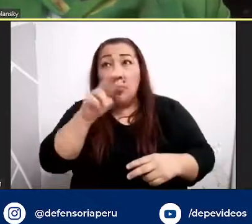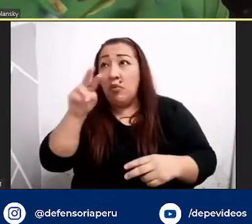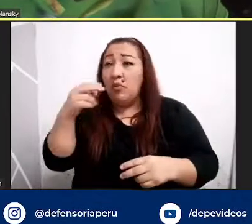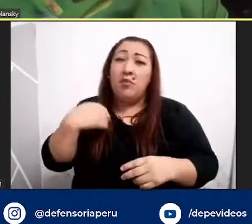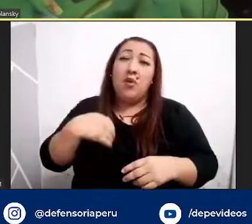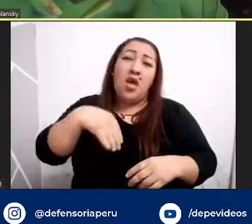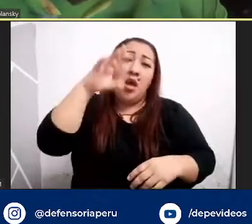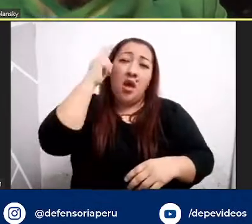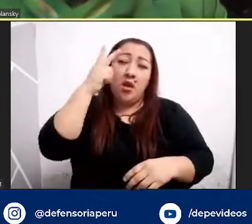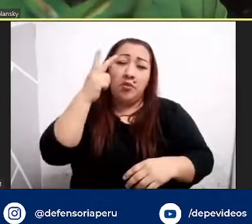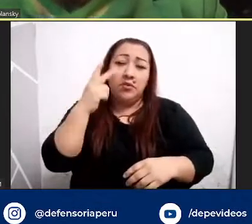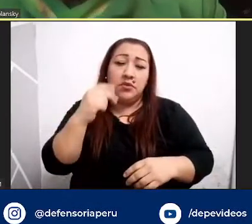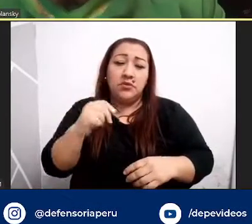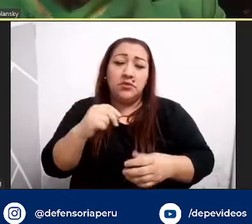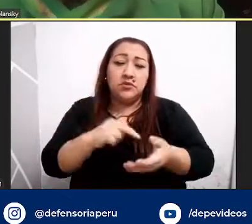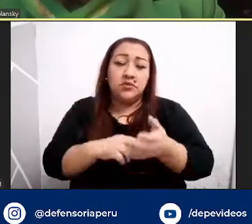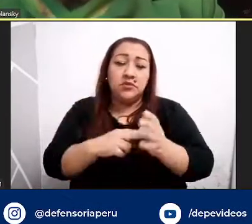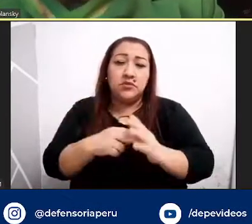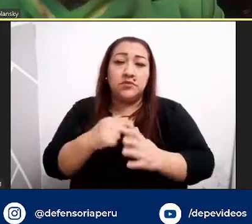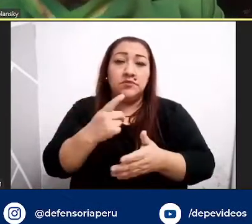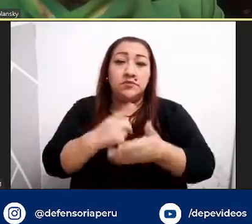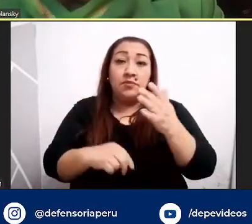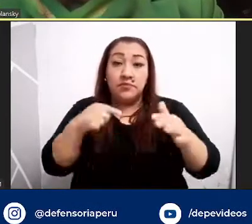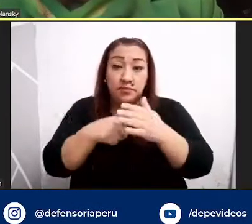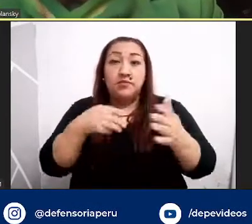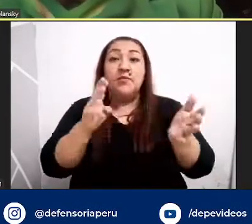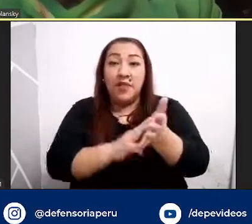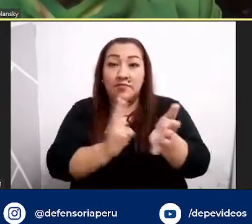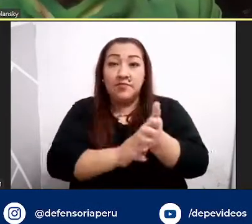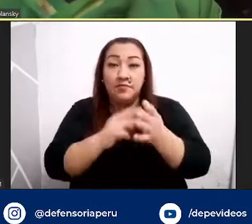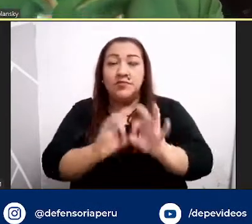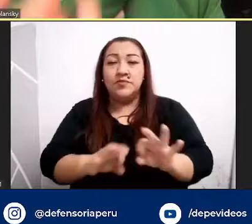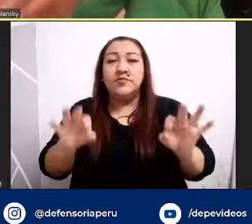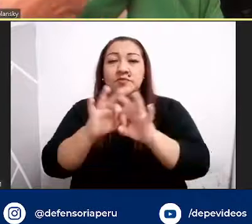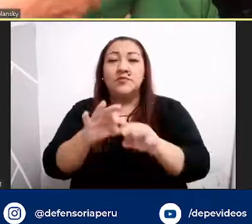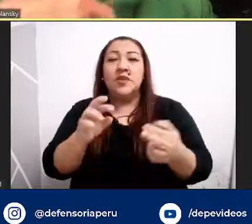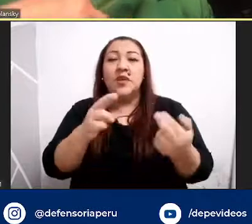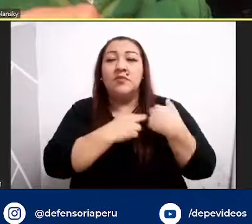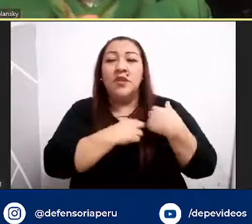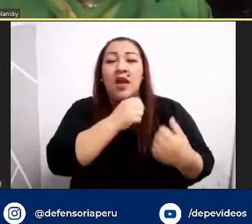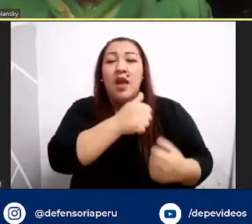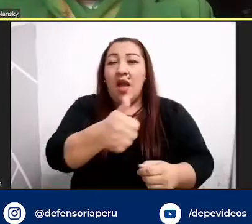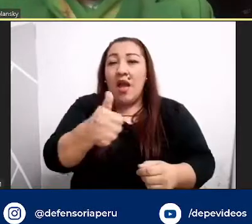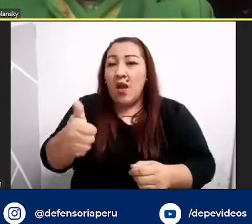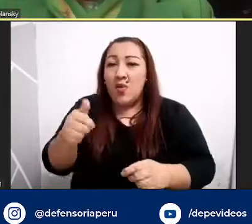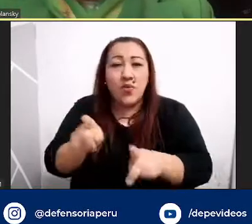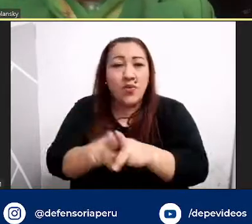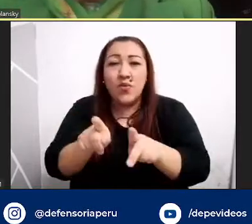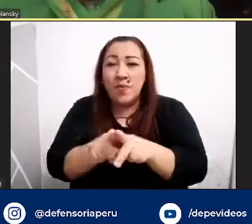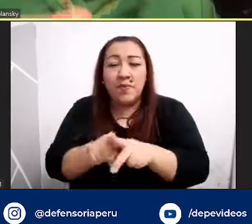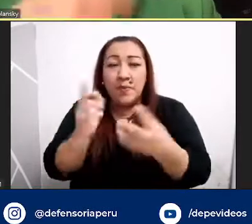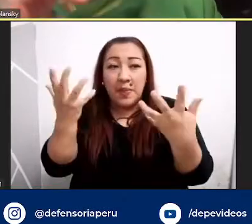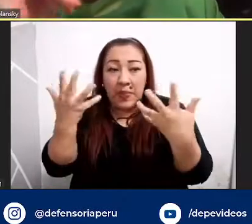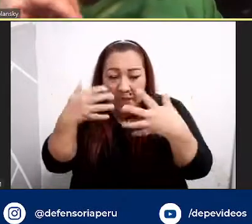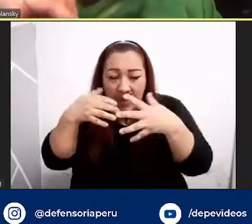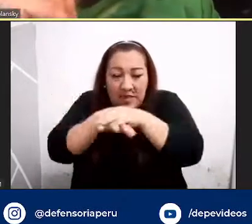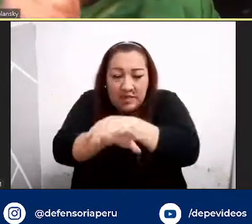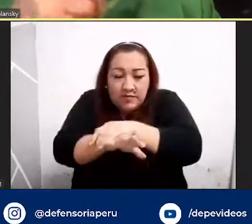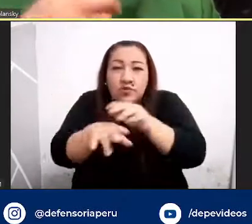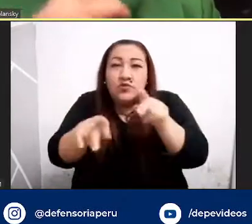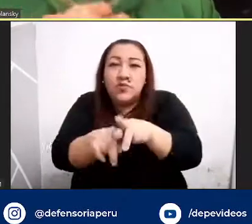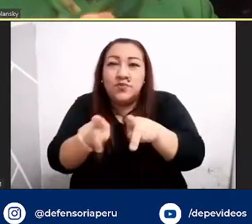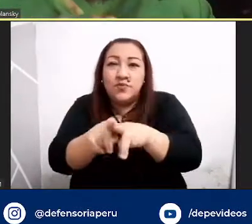la Defensoría es de cada uno de nosotros. Está internalizada como eso. Así que